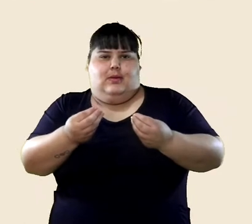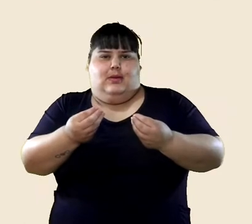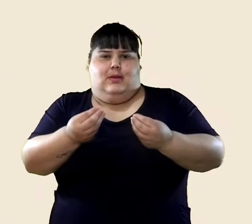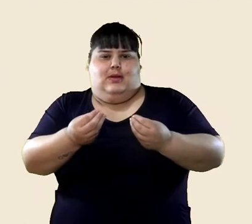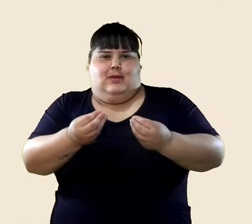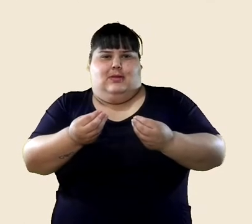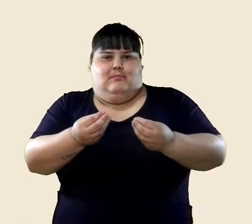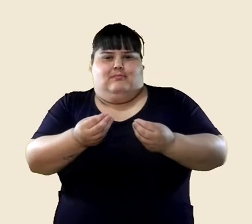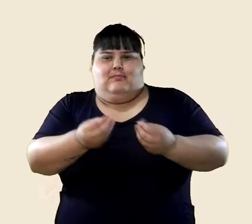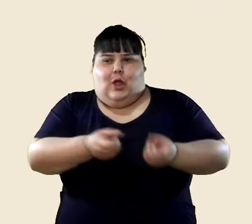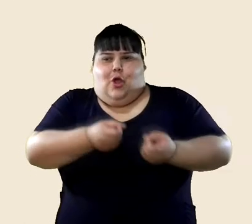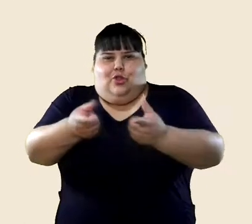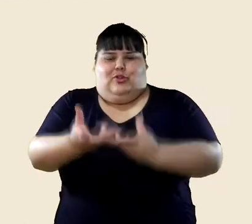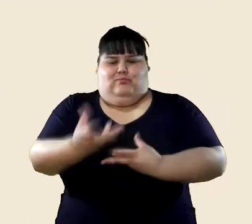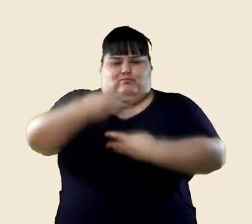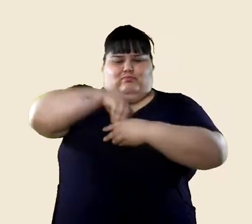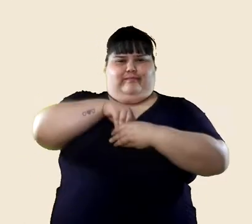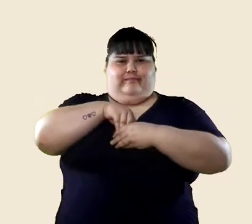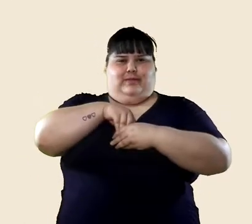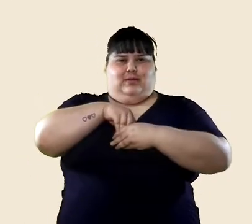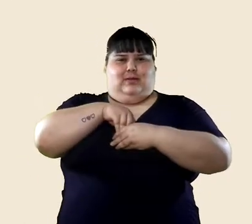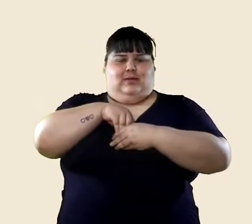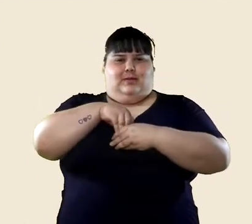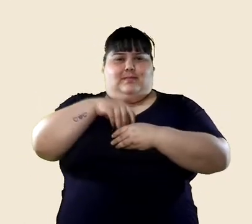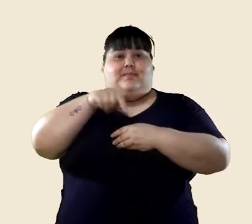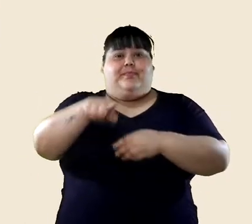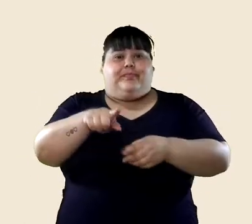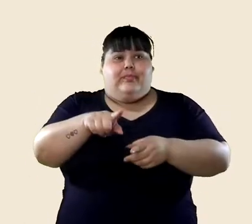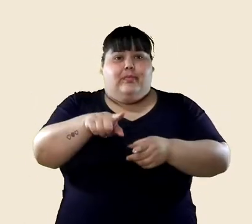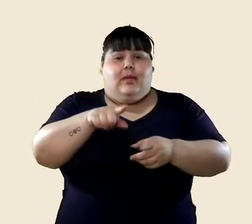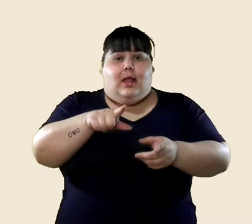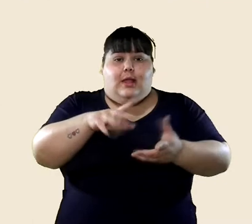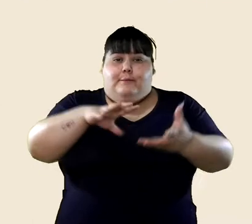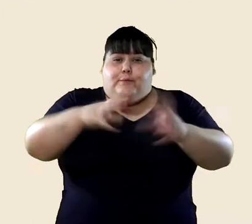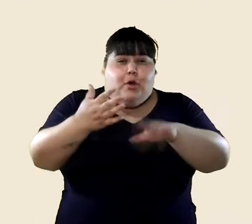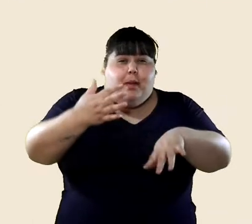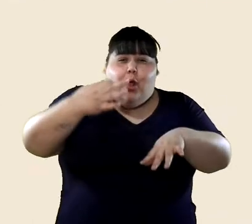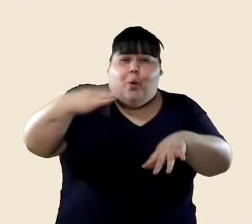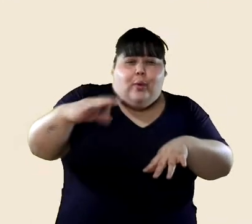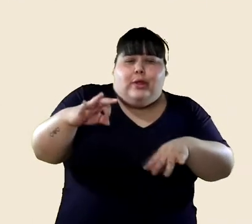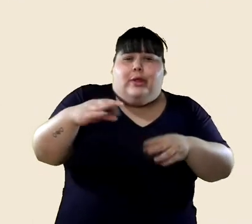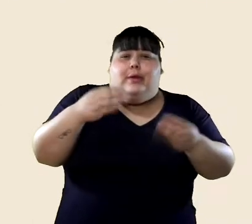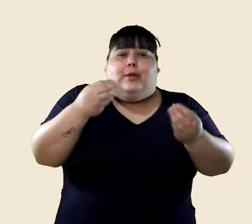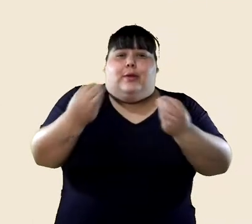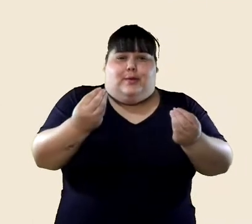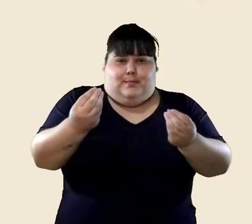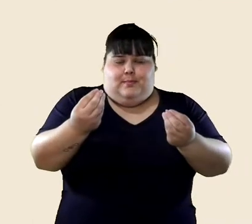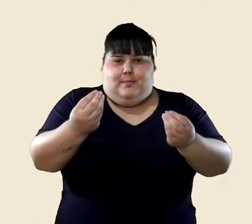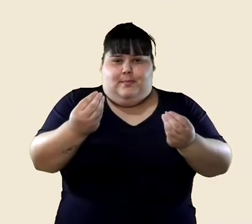la subjetividad de los otros. Entonces, en ese sentido, no hay otra manera, no hay otra forma de hacerlo